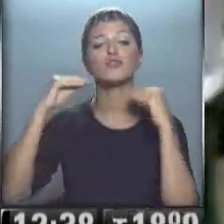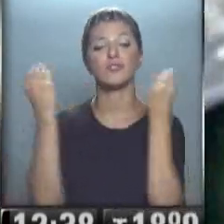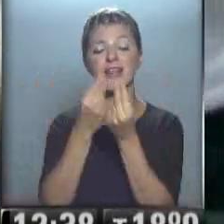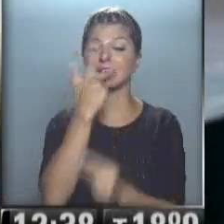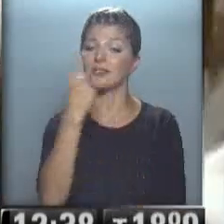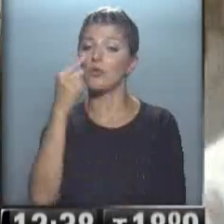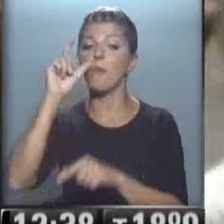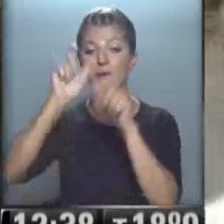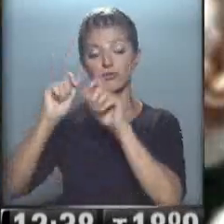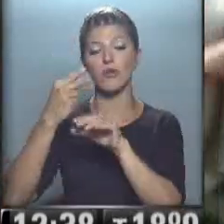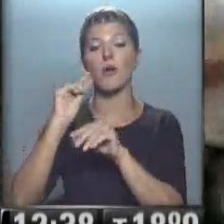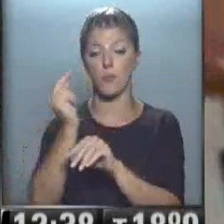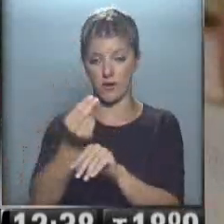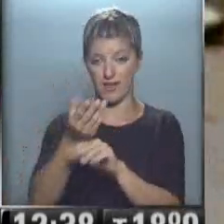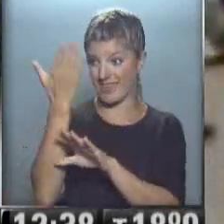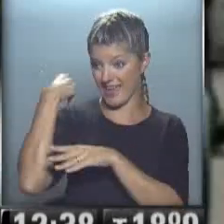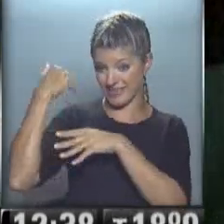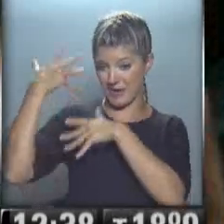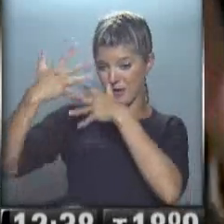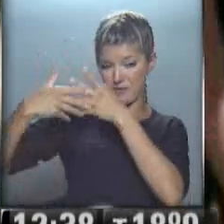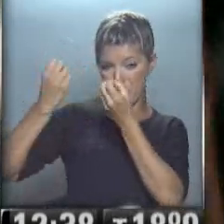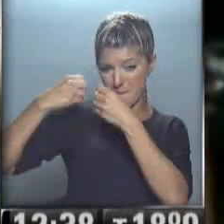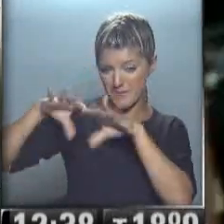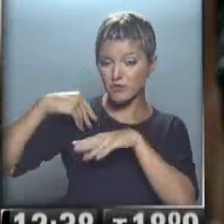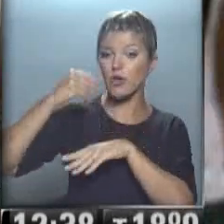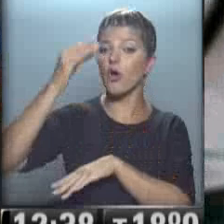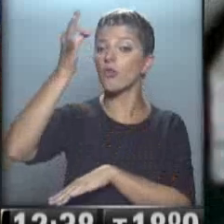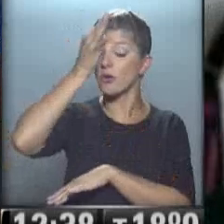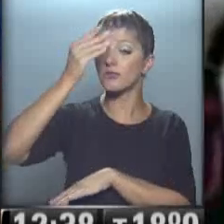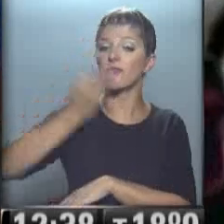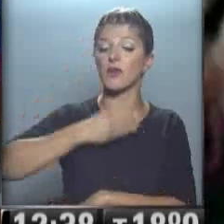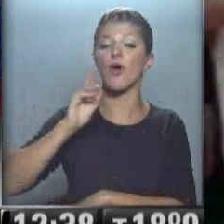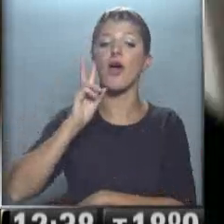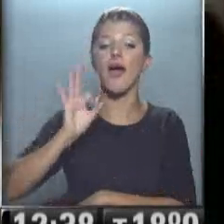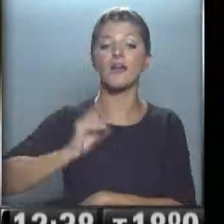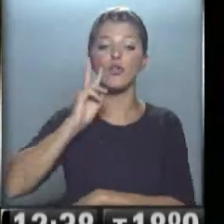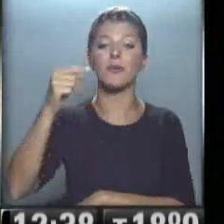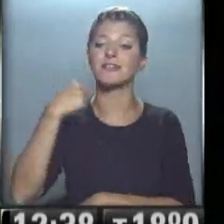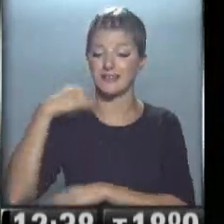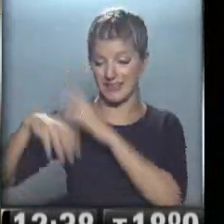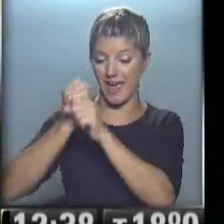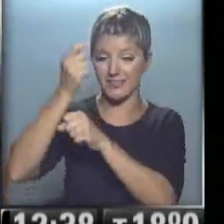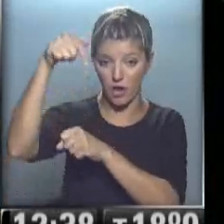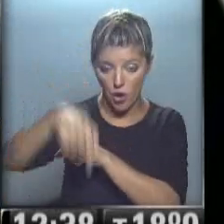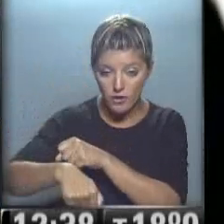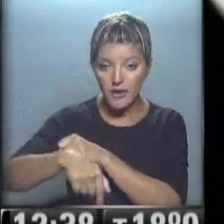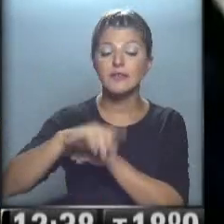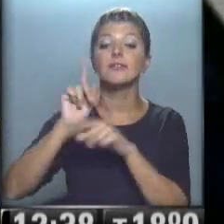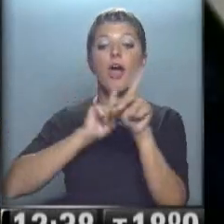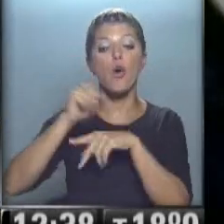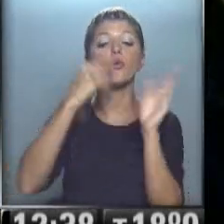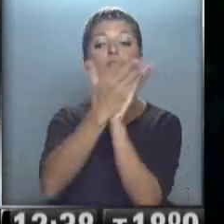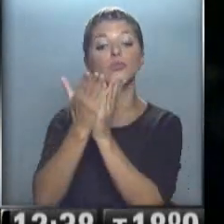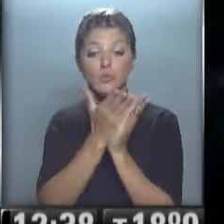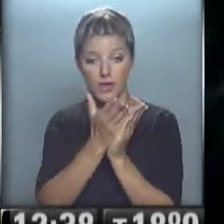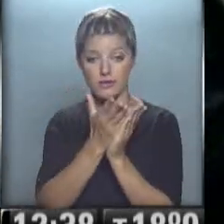muertos desde que se iniciaron las protestas el 12 de febrero de 2013 que incluyen tanto a estudiantes enrolados en las